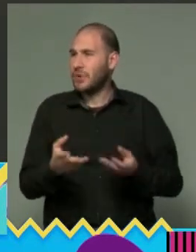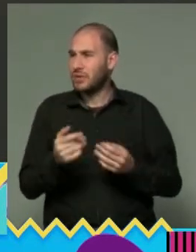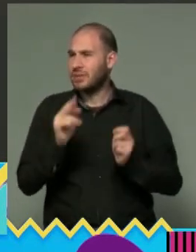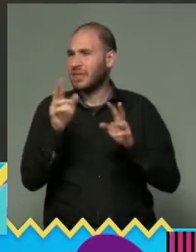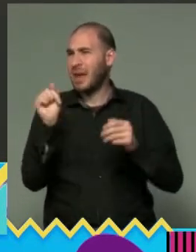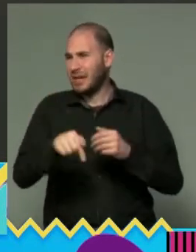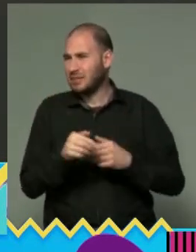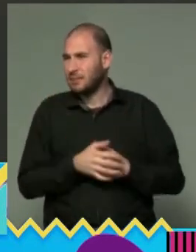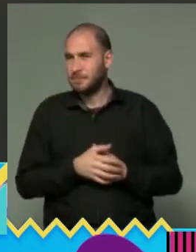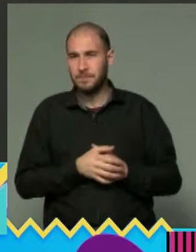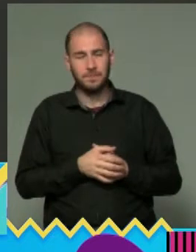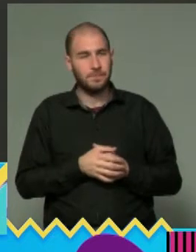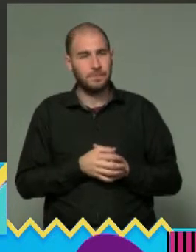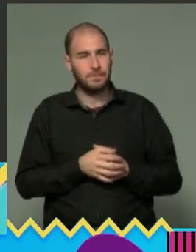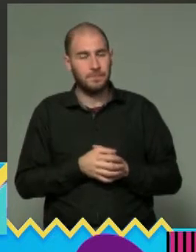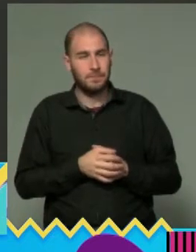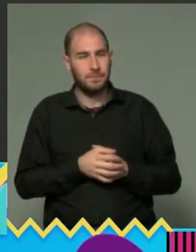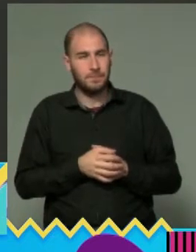este tipo de situaciones?